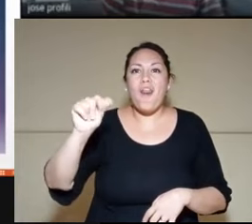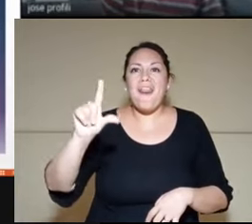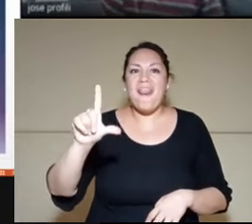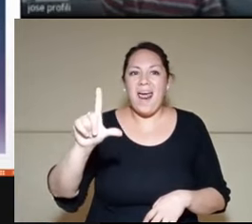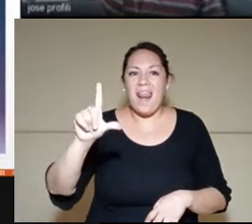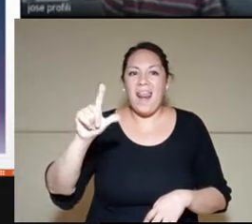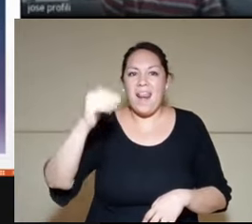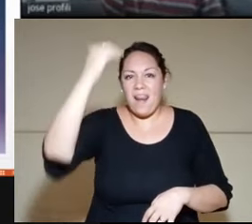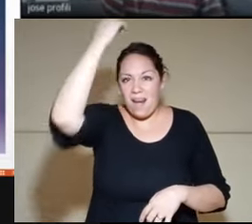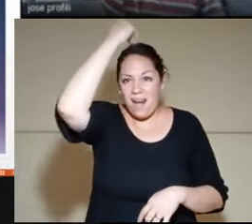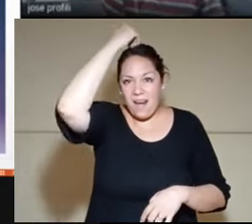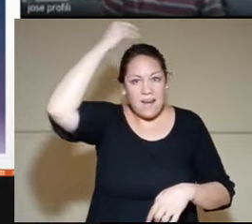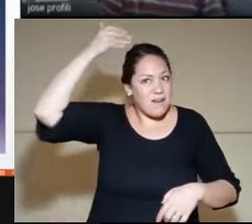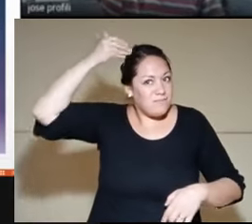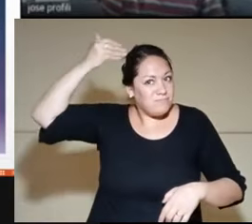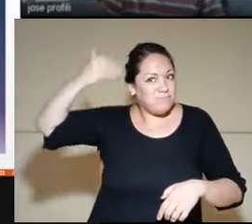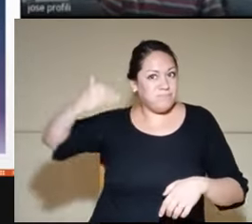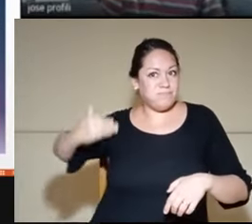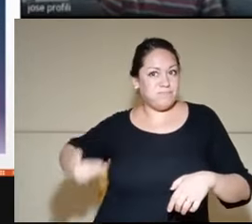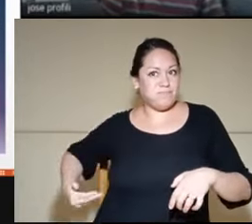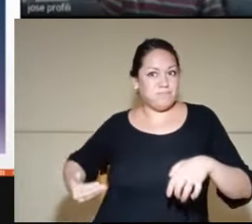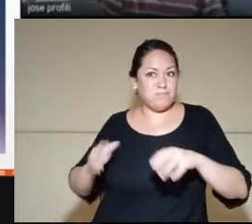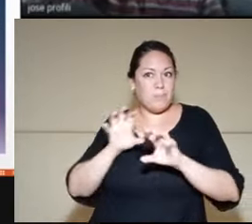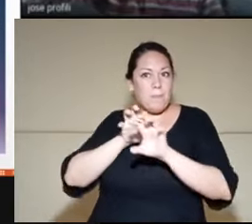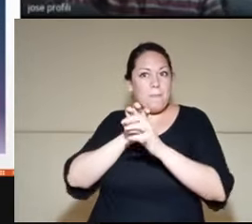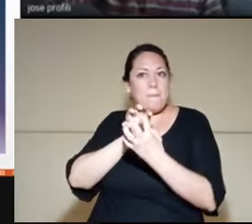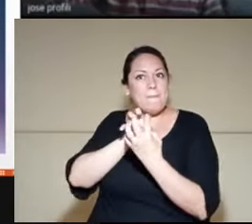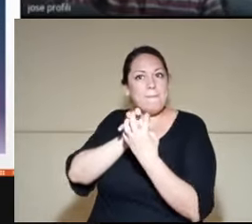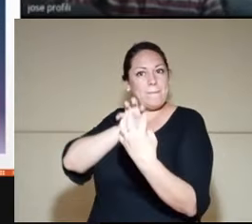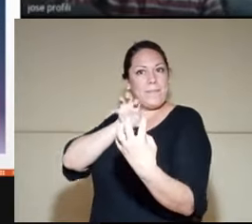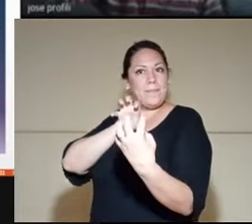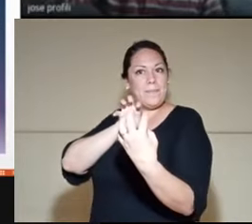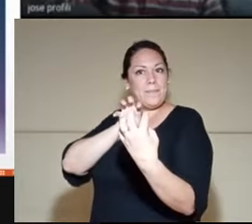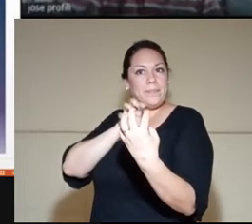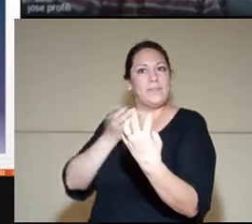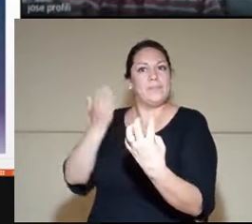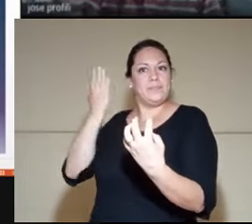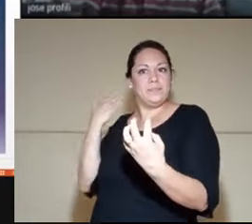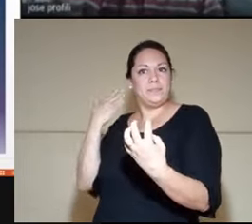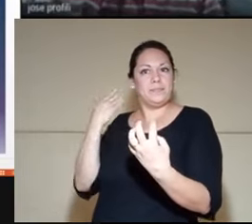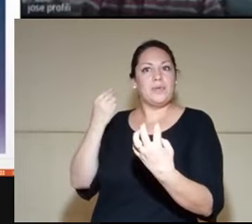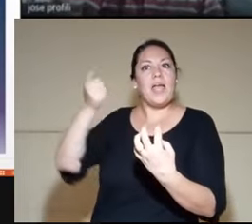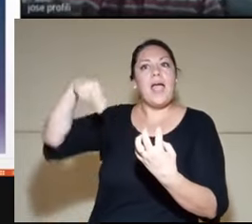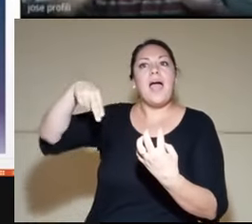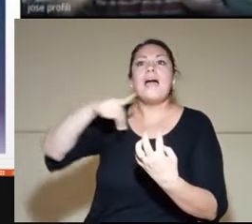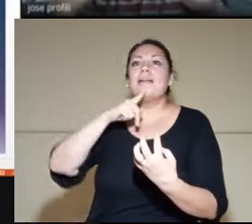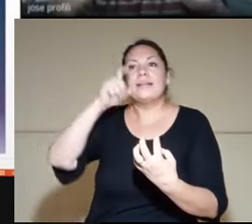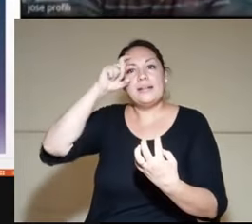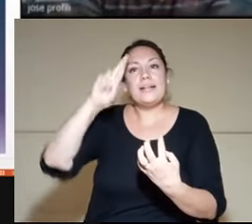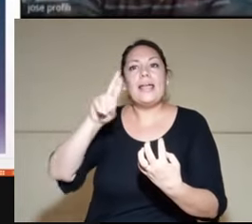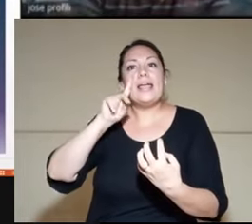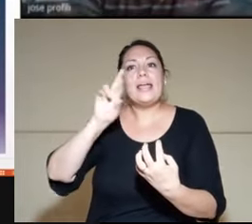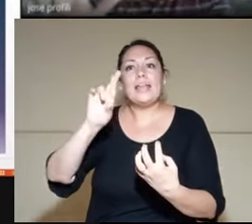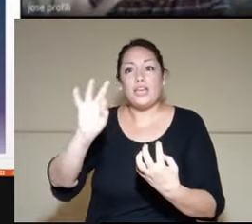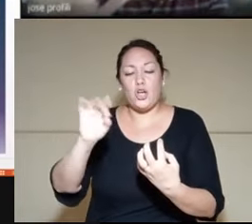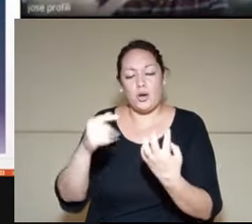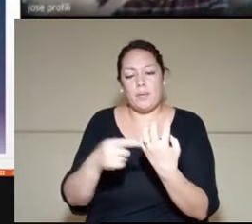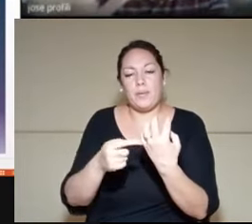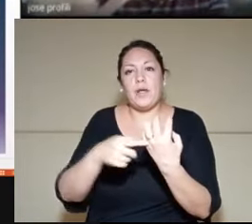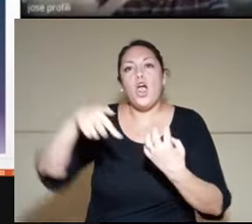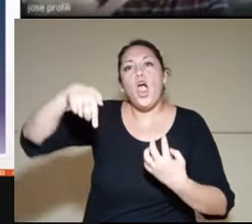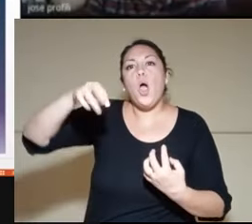corto así, y si yo corto así, me queda una parte anterior y una parte posterior. Entonces nosotros ahí tenemos